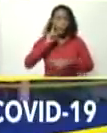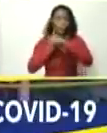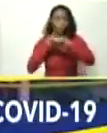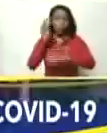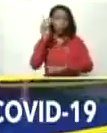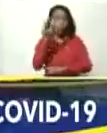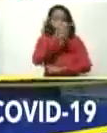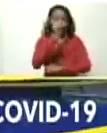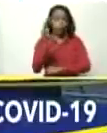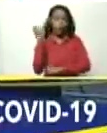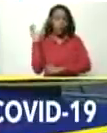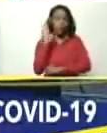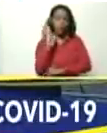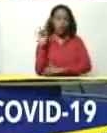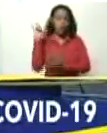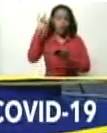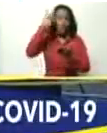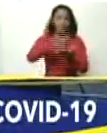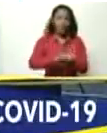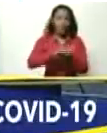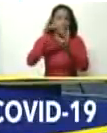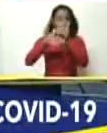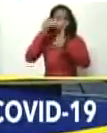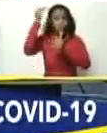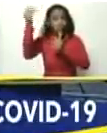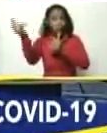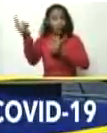2 casos venidos en avión desde el exterior.